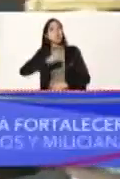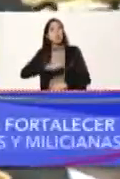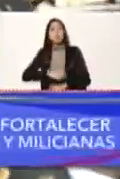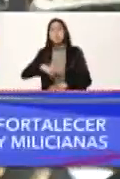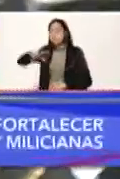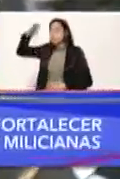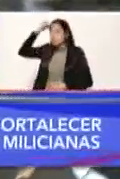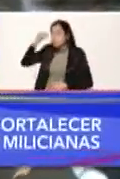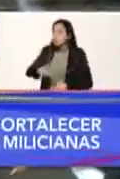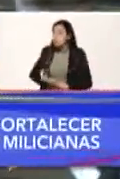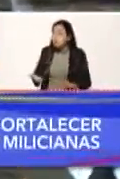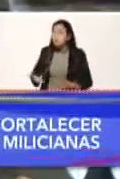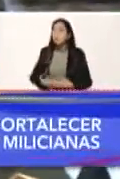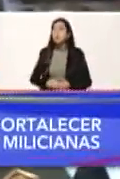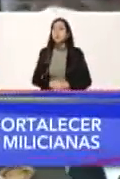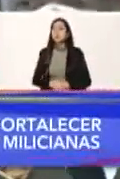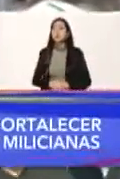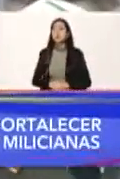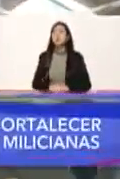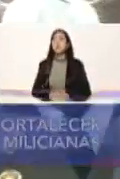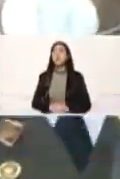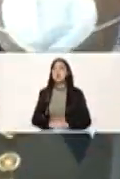¿Entendido?